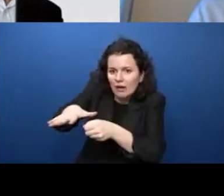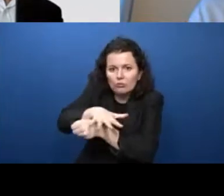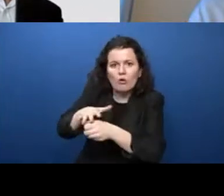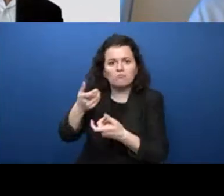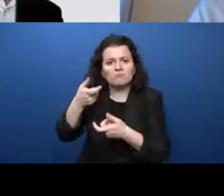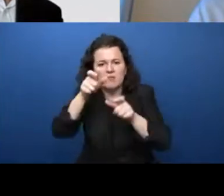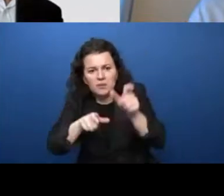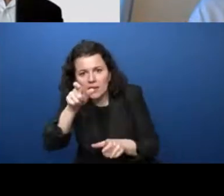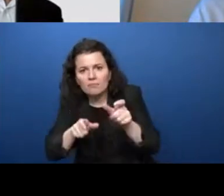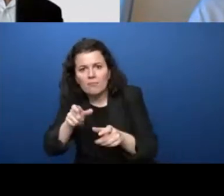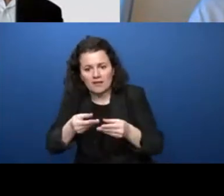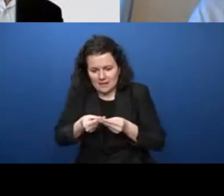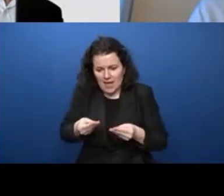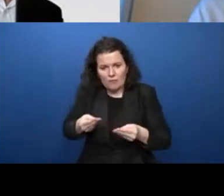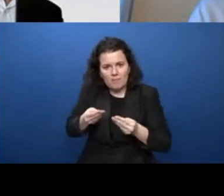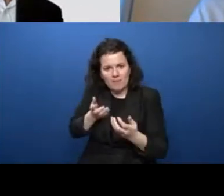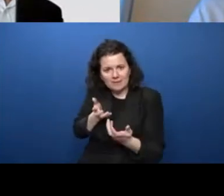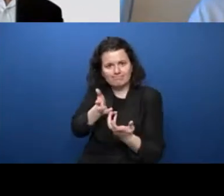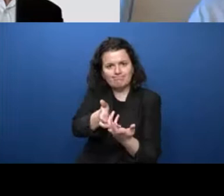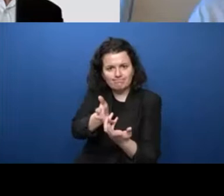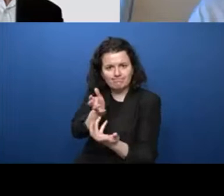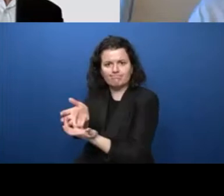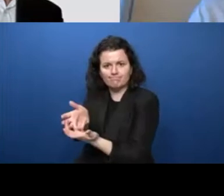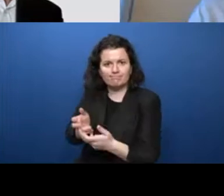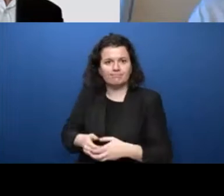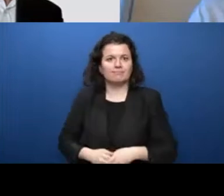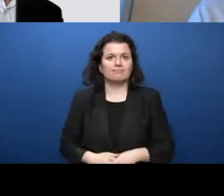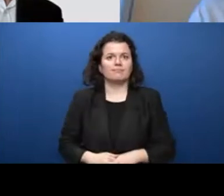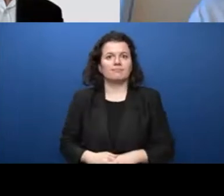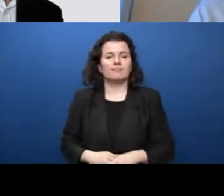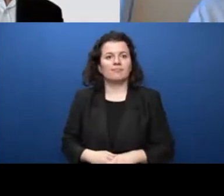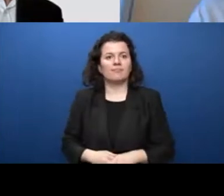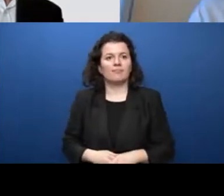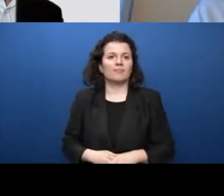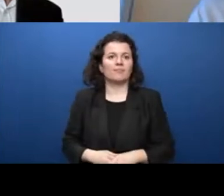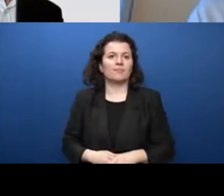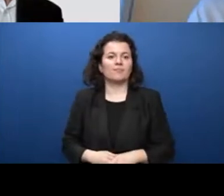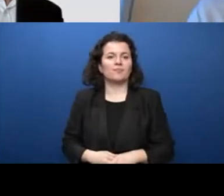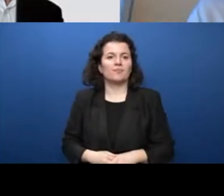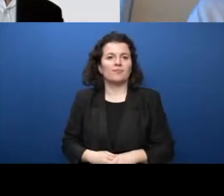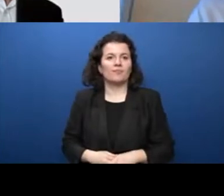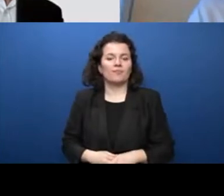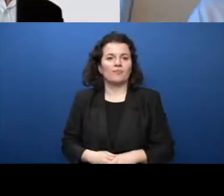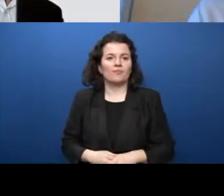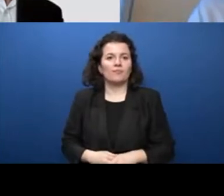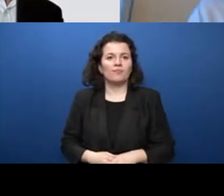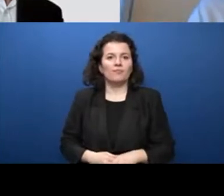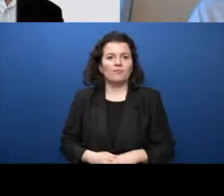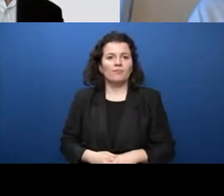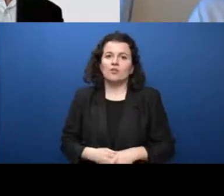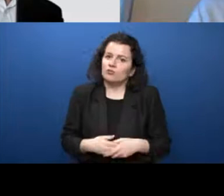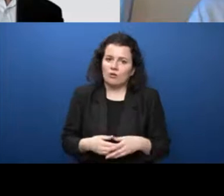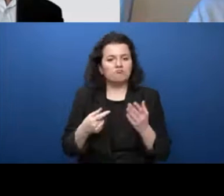Mejorar el tema también de la asequibilidad hacia estas tecnologías. Obviamente, need to make these technologies more